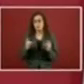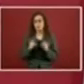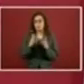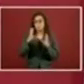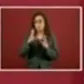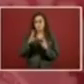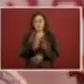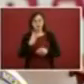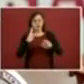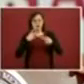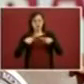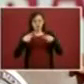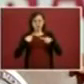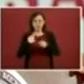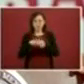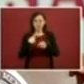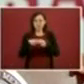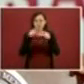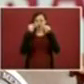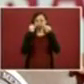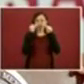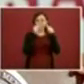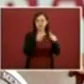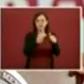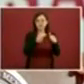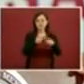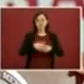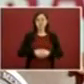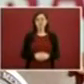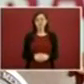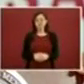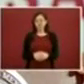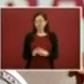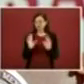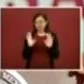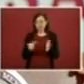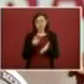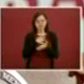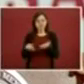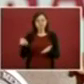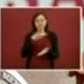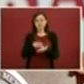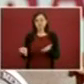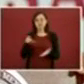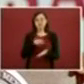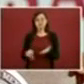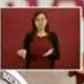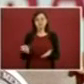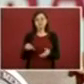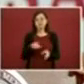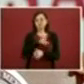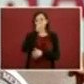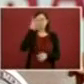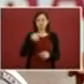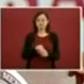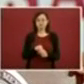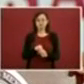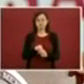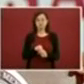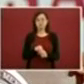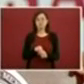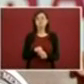o los efectos que en este momento puede estar teniendo esta pandemia, sino además lo que puede estar pasando una vez, insisto, que esto vaya